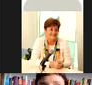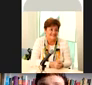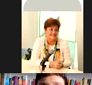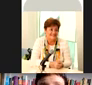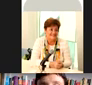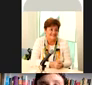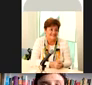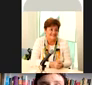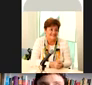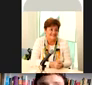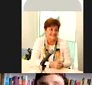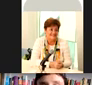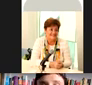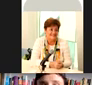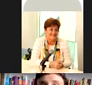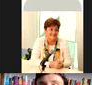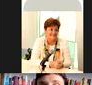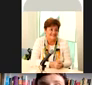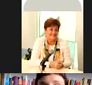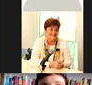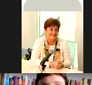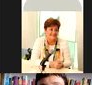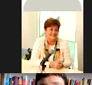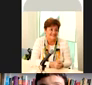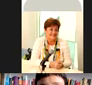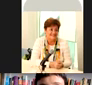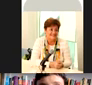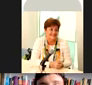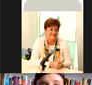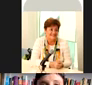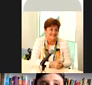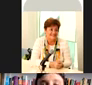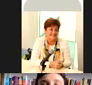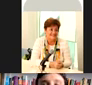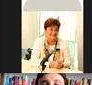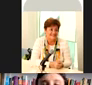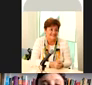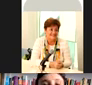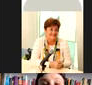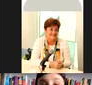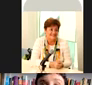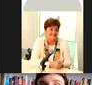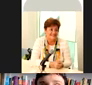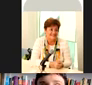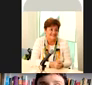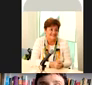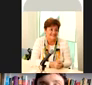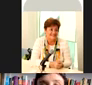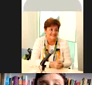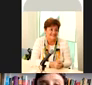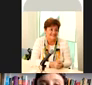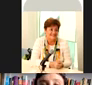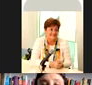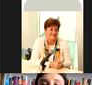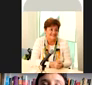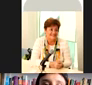las recluía. No formaban parte de la sociedad en general porque se consideraba que no contribuían a la